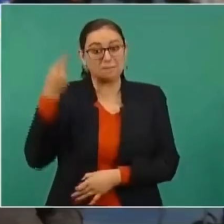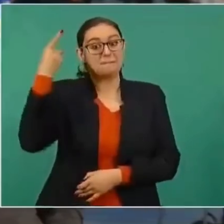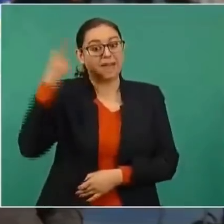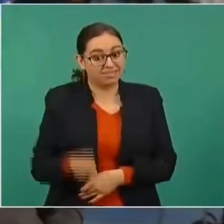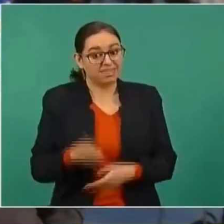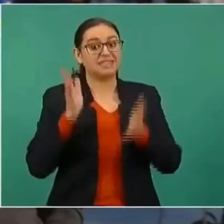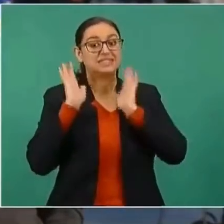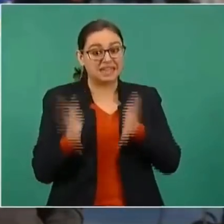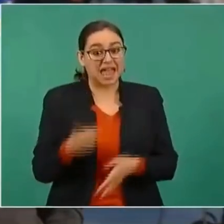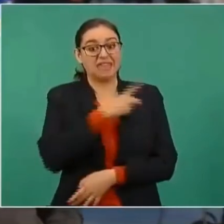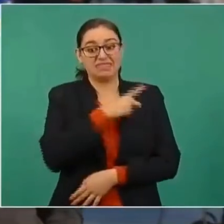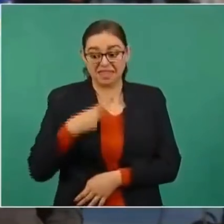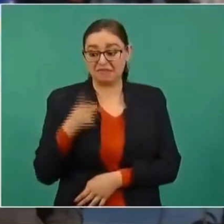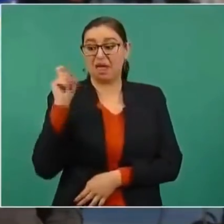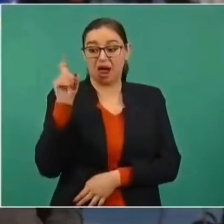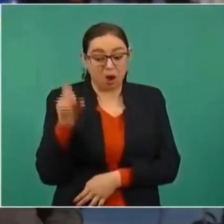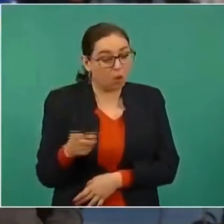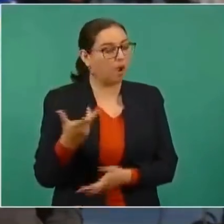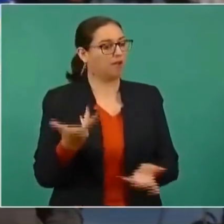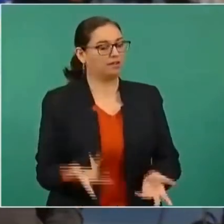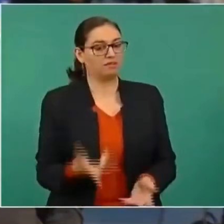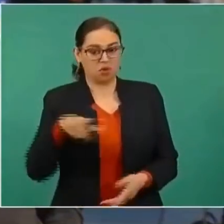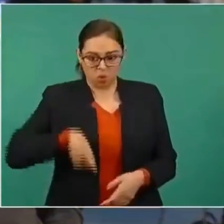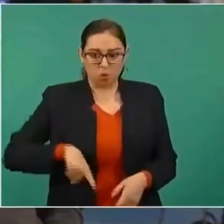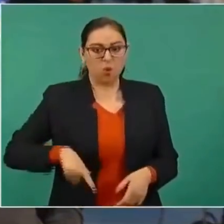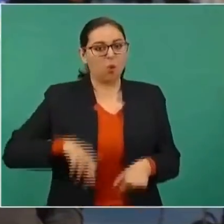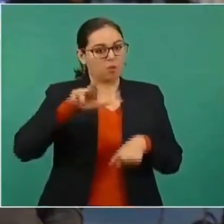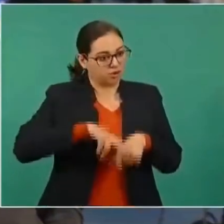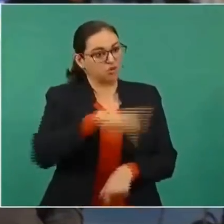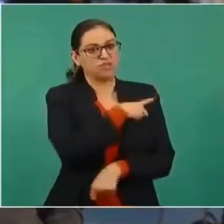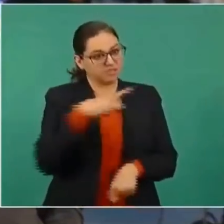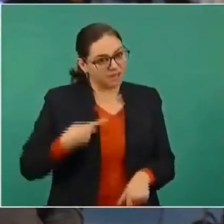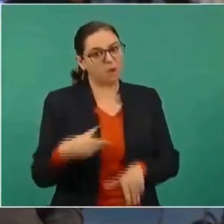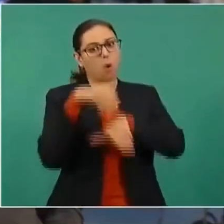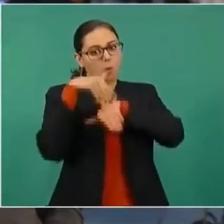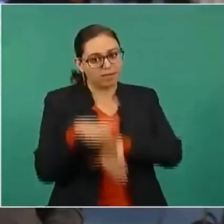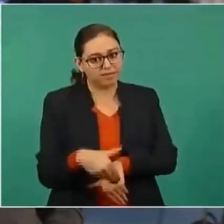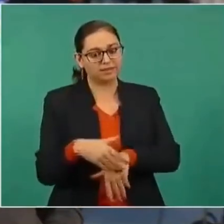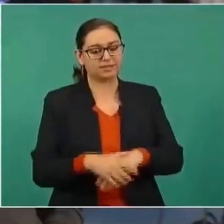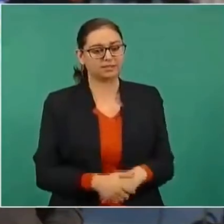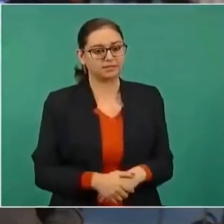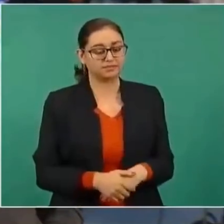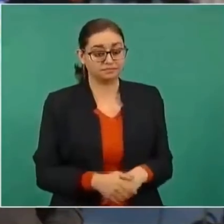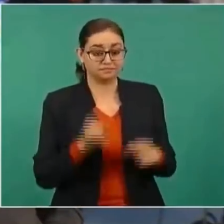esa orden judicial. Y nada más cierro, presidente, haciéndole dos consultas.